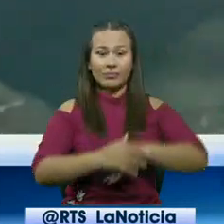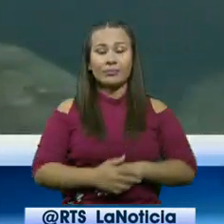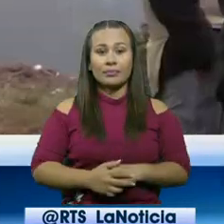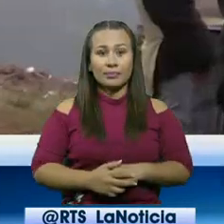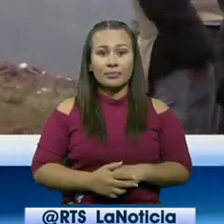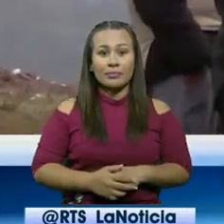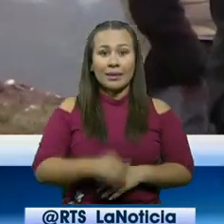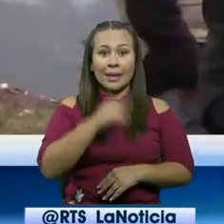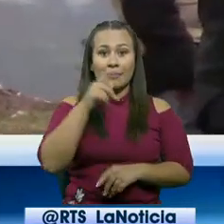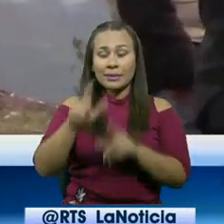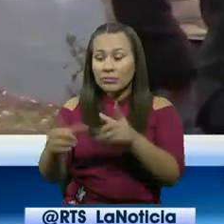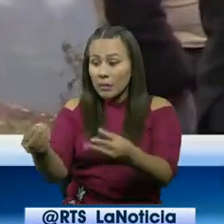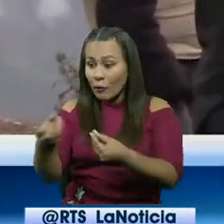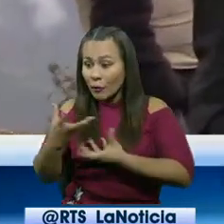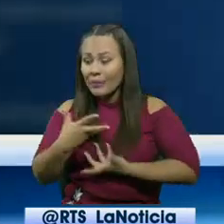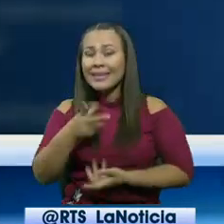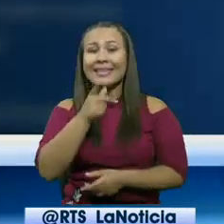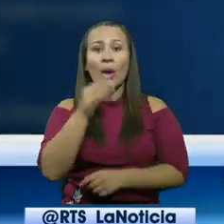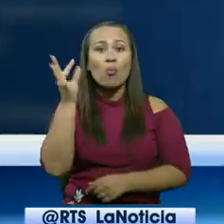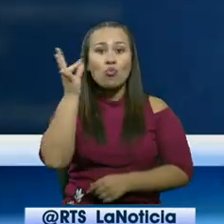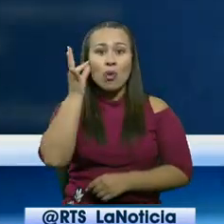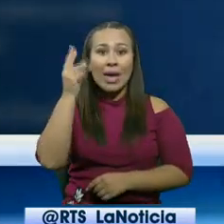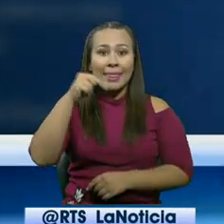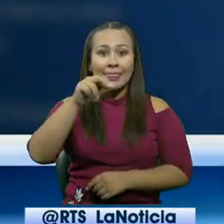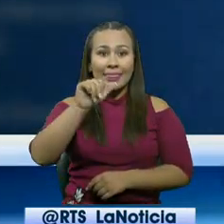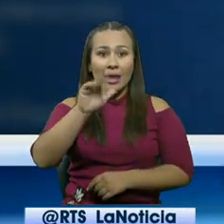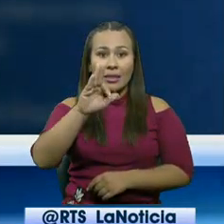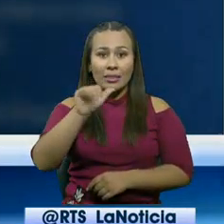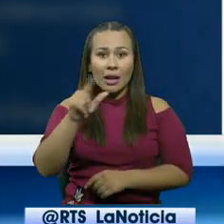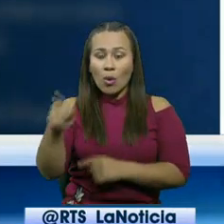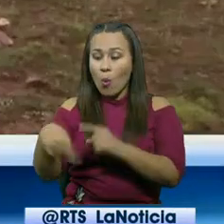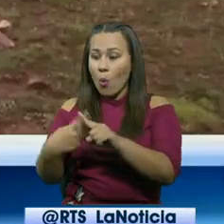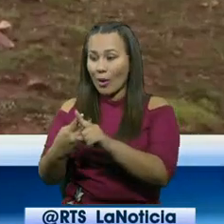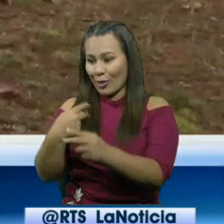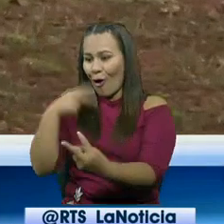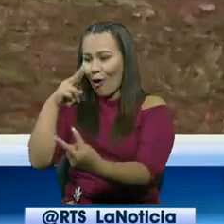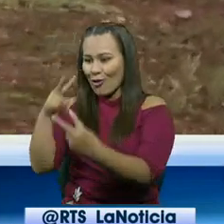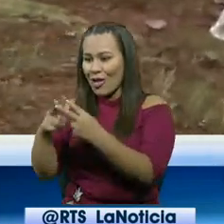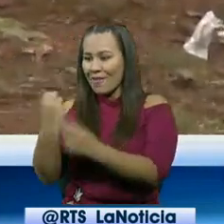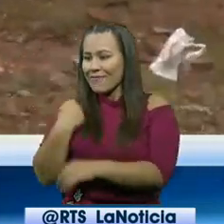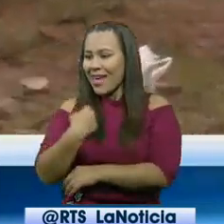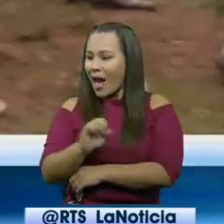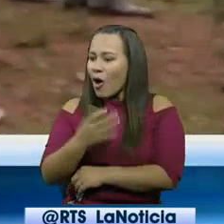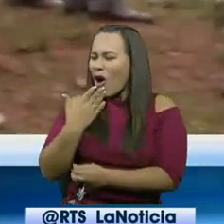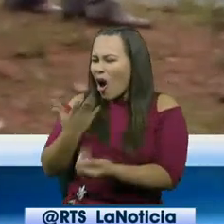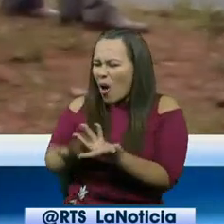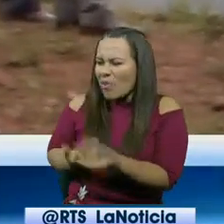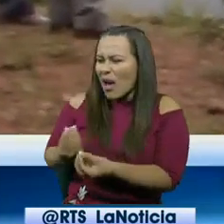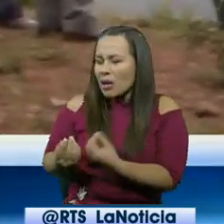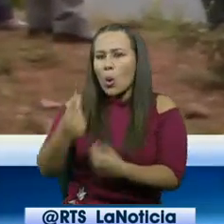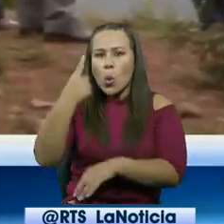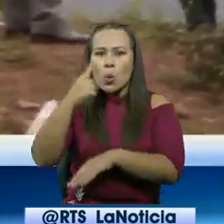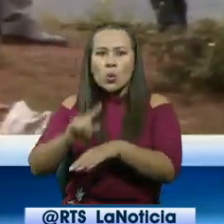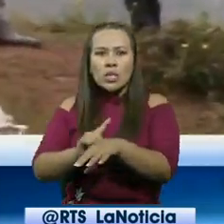Según los detenidos, Natalie, quien conoció a Luzgardo Pilco durante su viaje, llegó al lugar ubicado a más de una hora de la ciudad